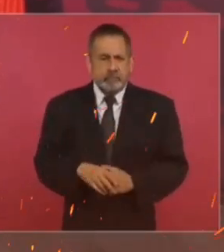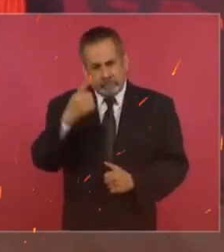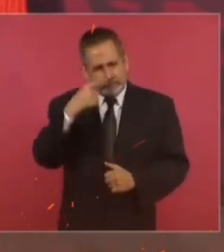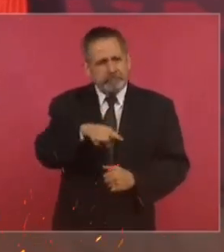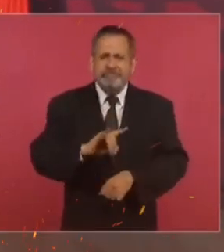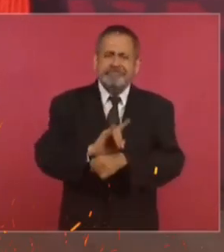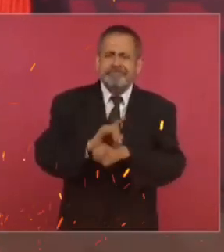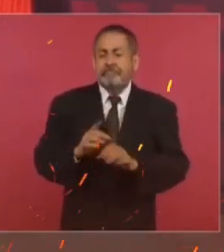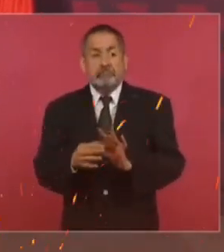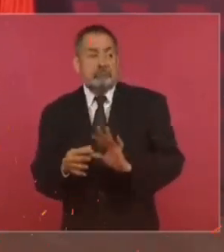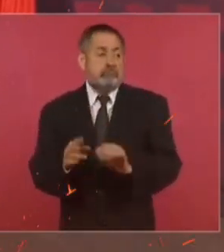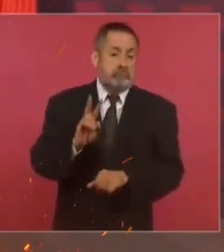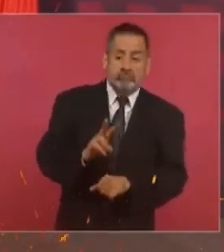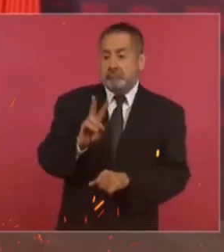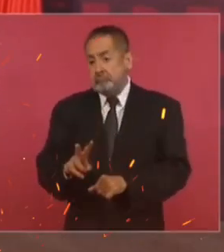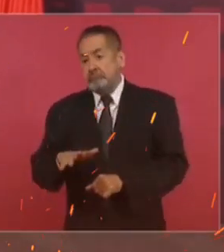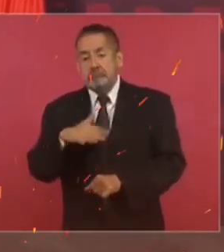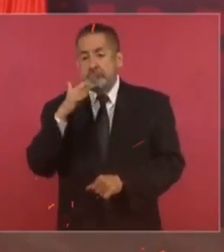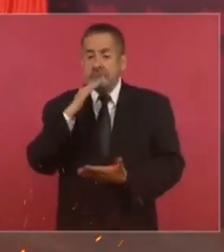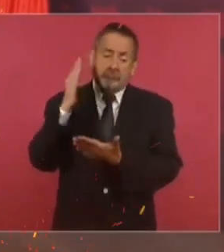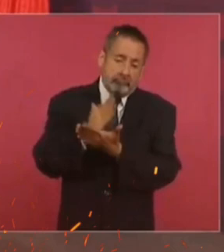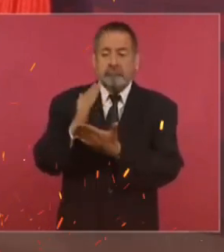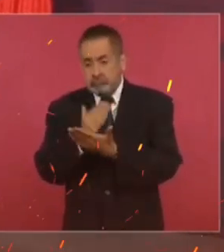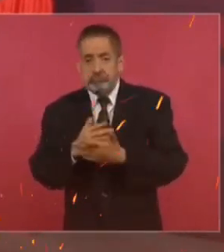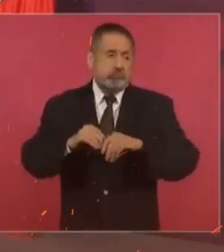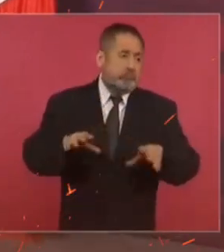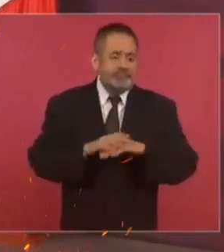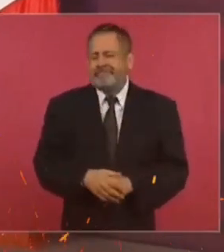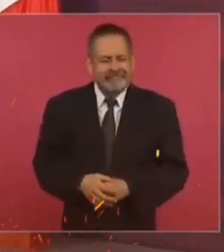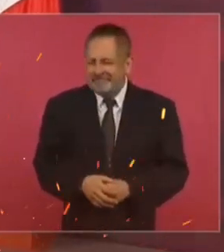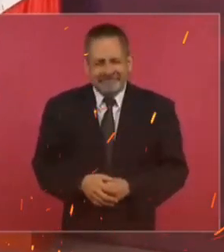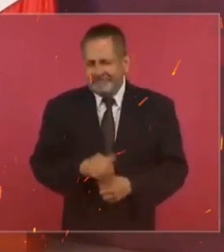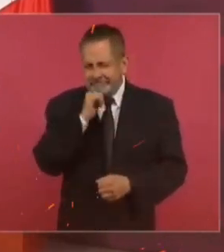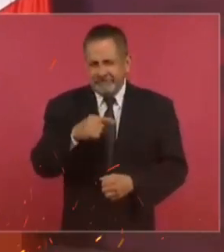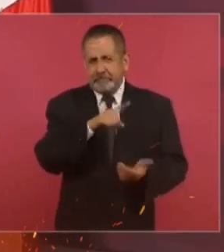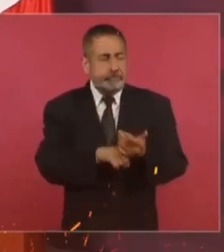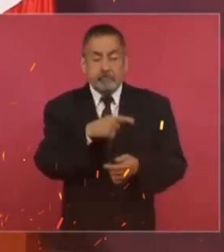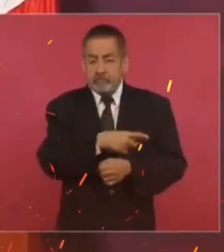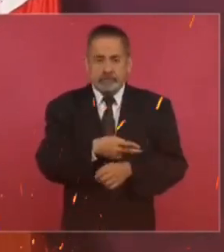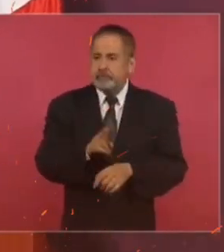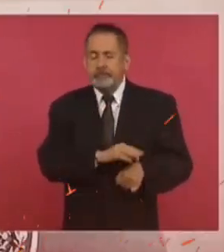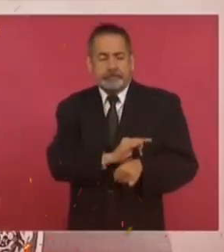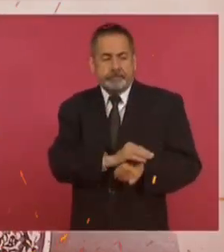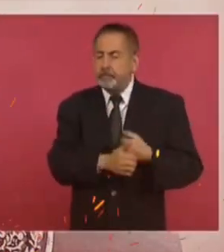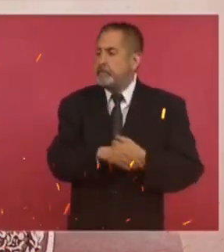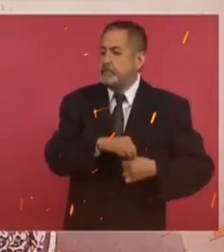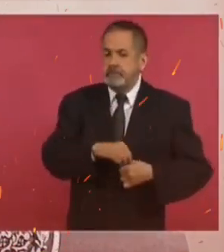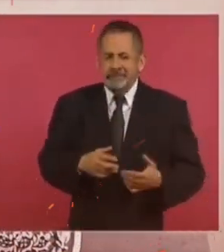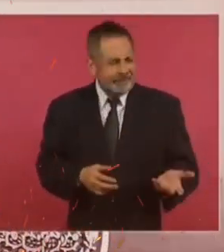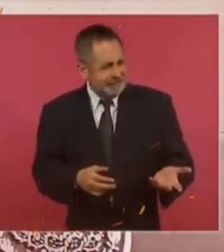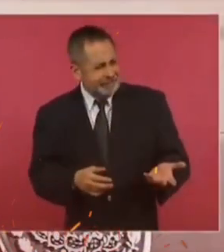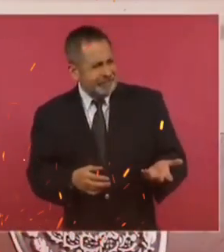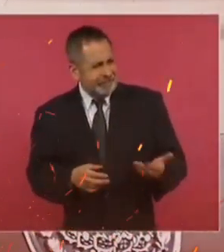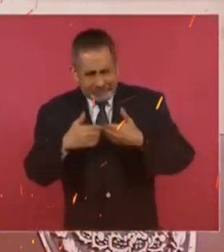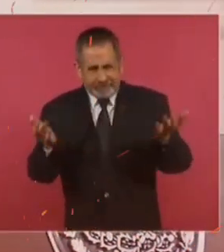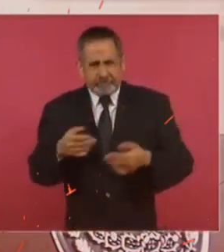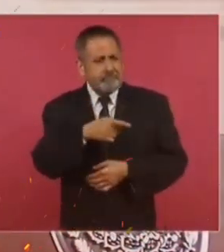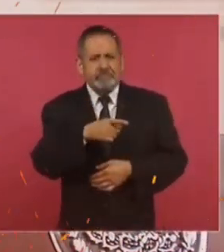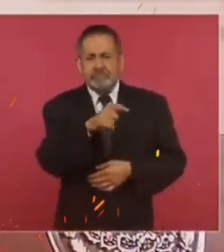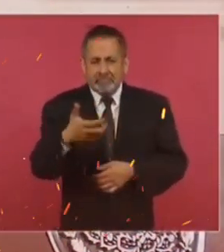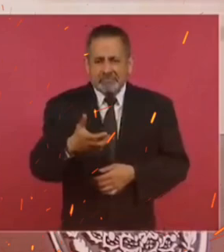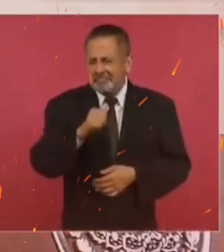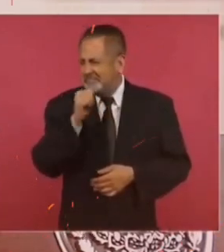para simular de que iban a combatir la corrupción y se convirtió en una tapadera. Y nunca han hecho